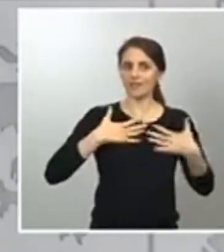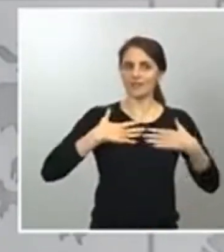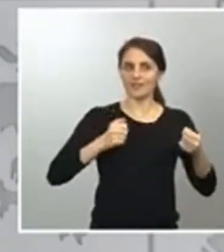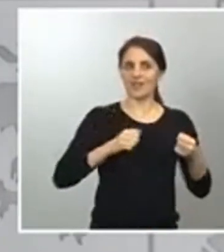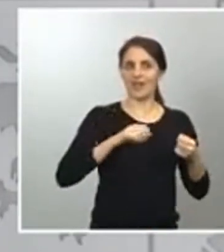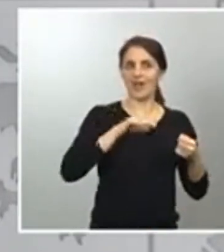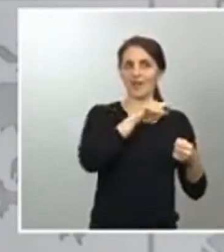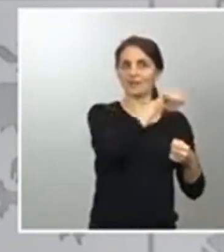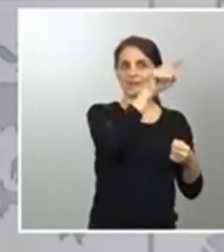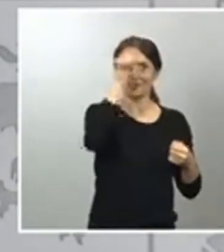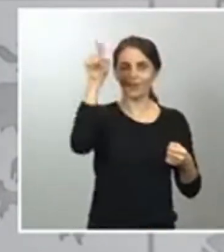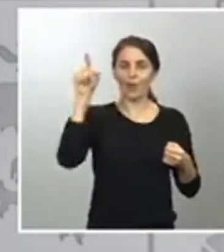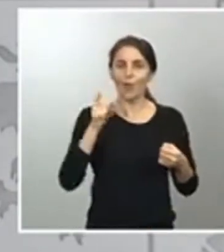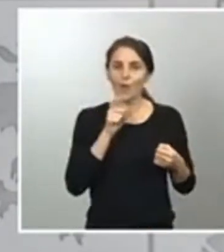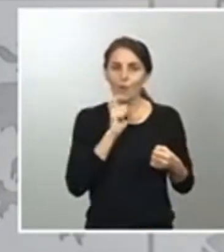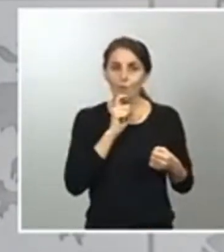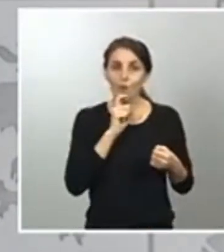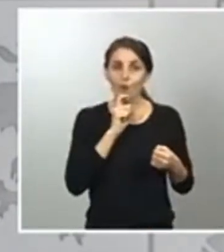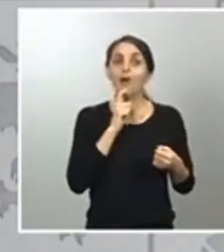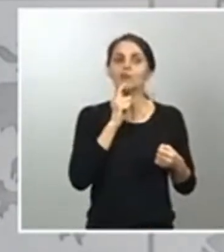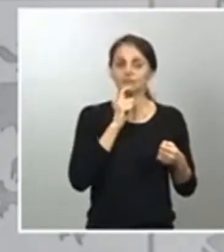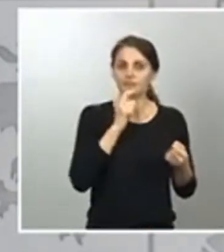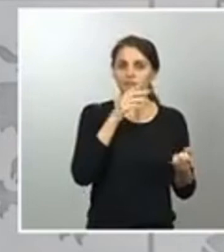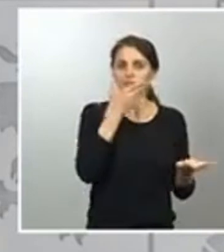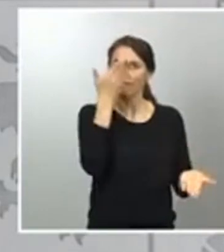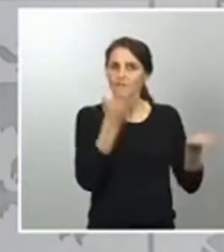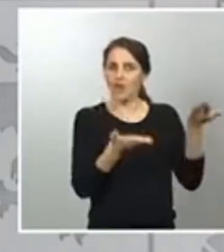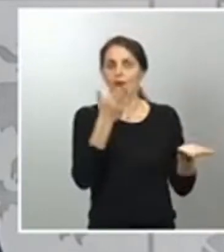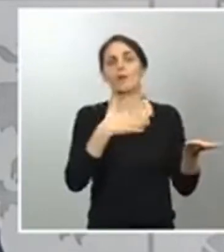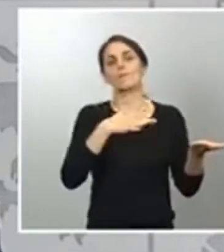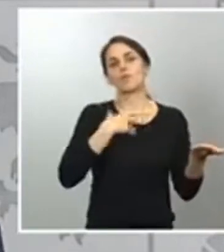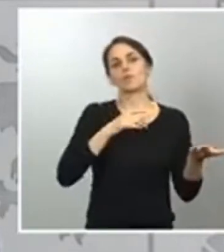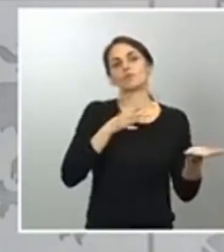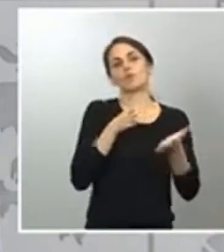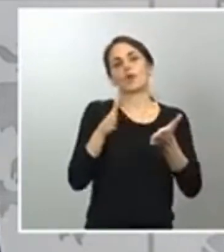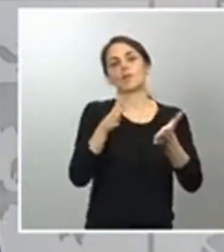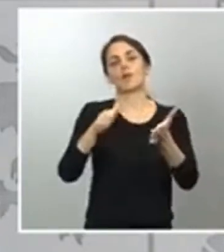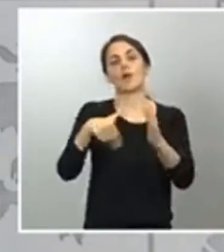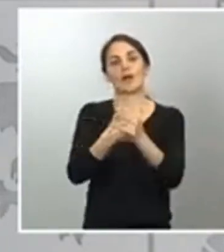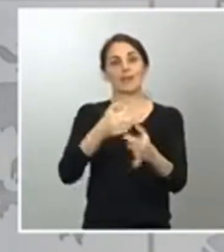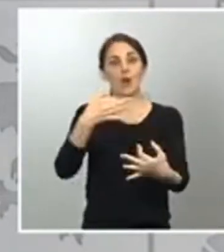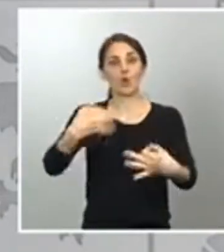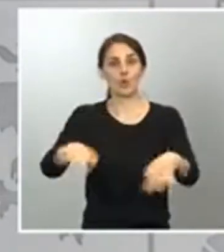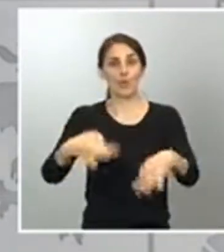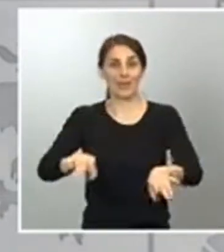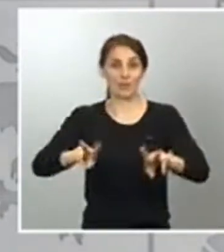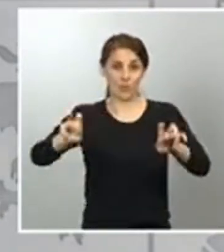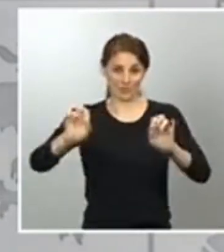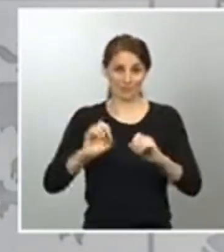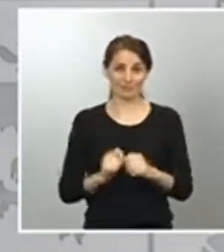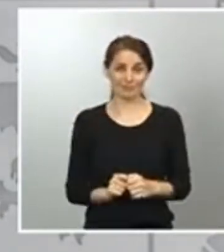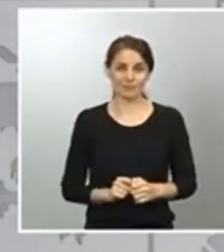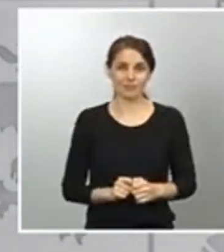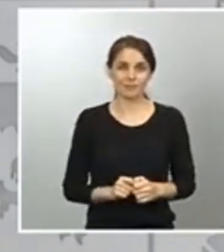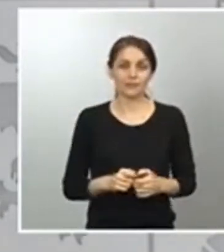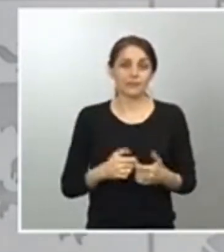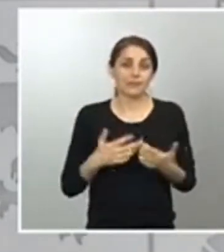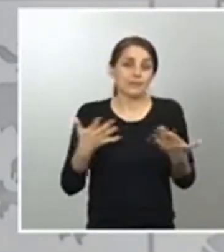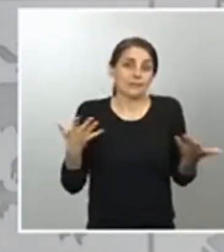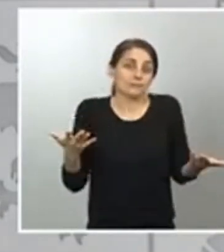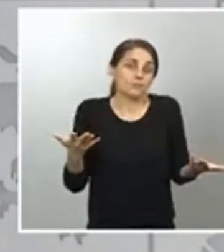ello, ir transitando hacia esa nueva normalidad. Por tanto, creo que lo importante es que hemos visto o